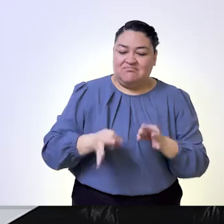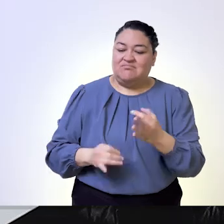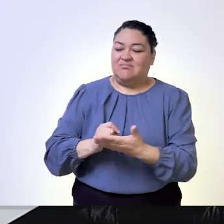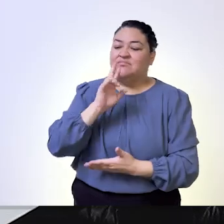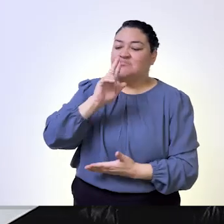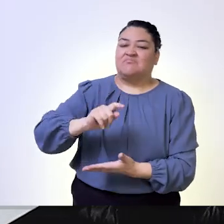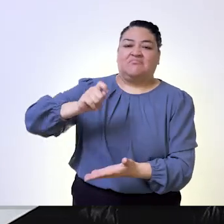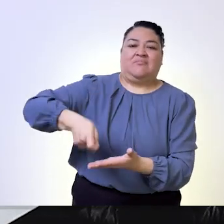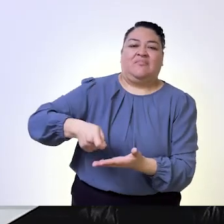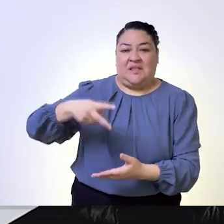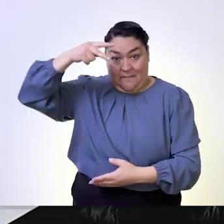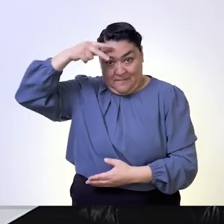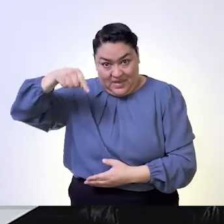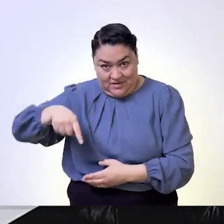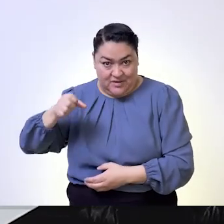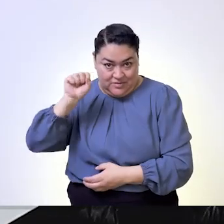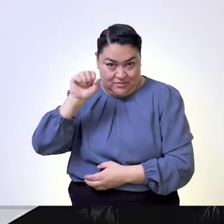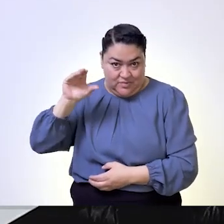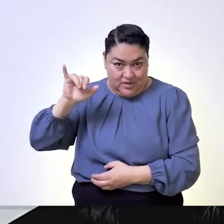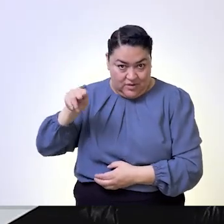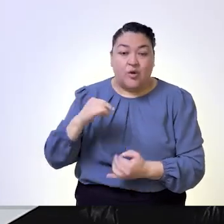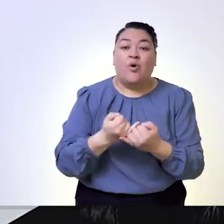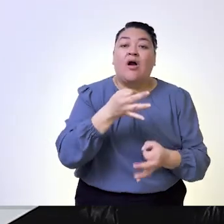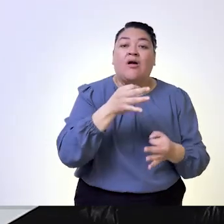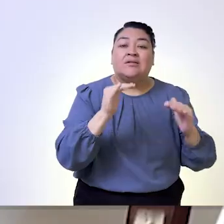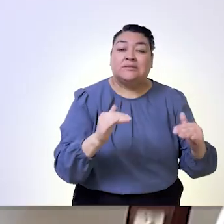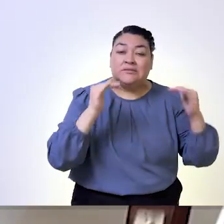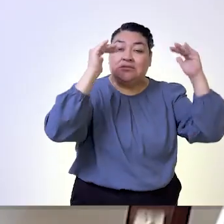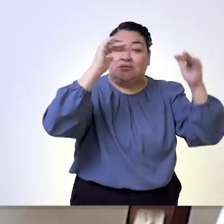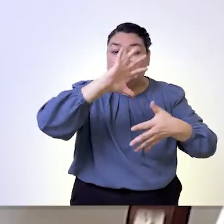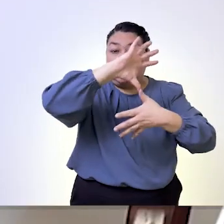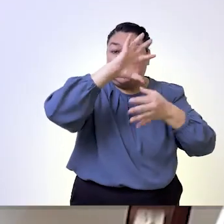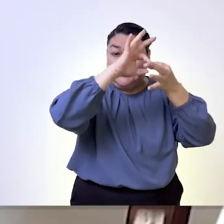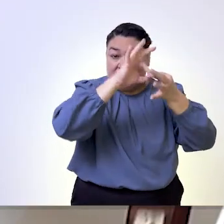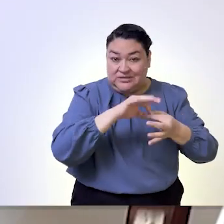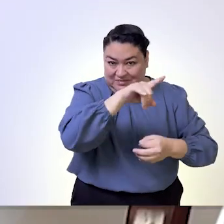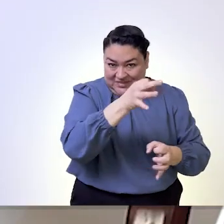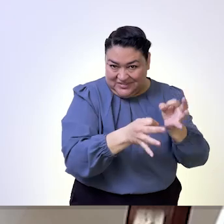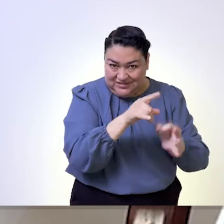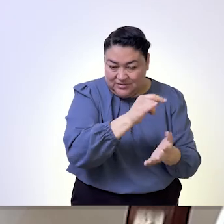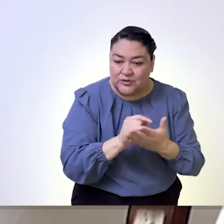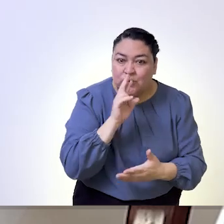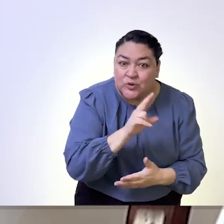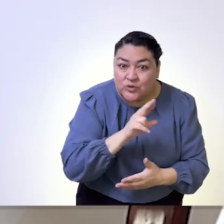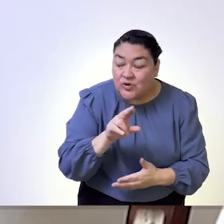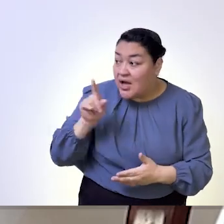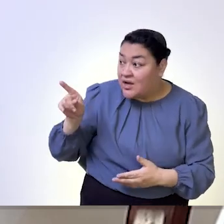derivados de sentencias tanto de la Corte en México como de la Corte Interamericana, y que han ido